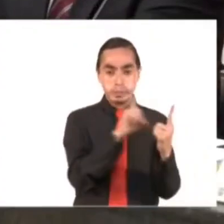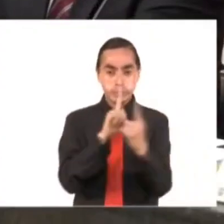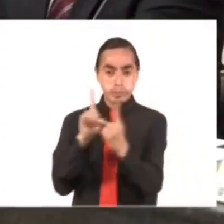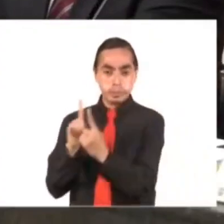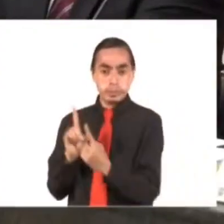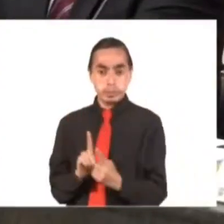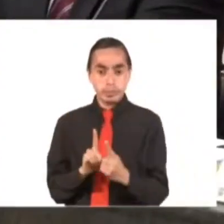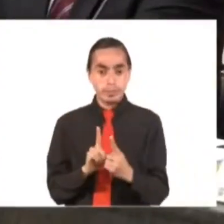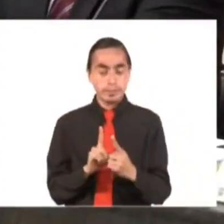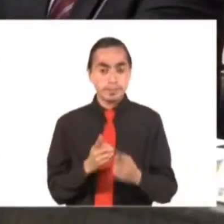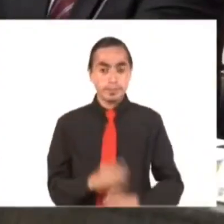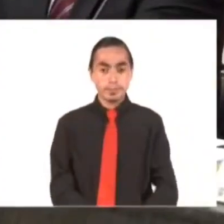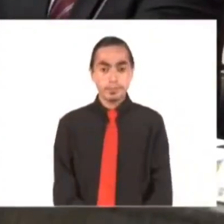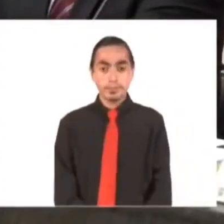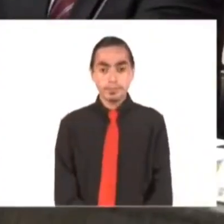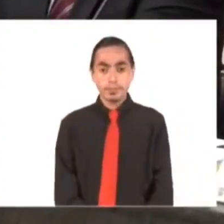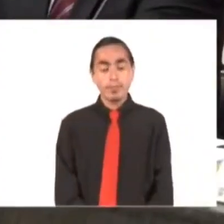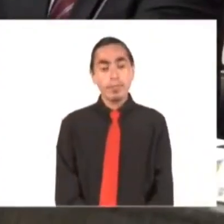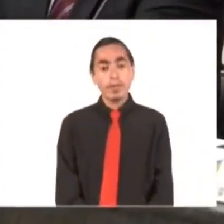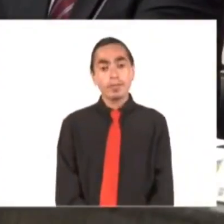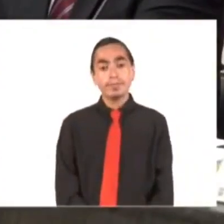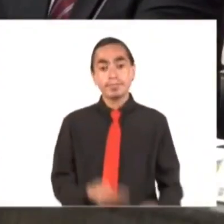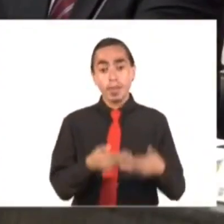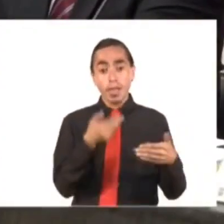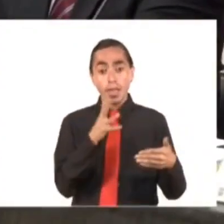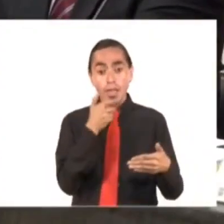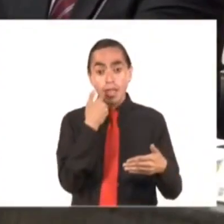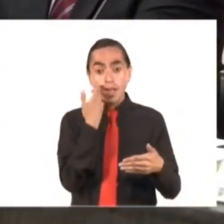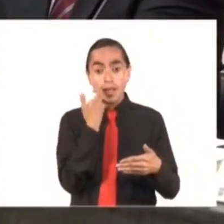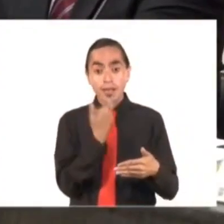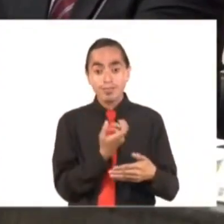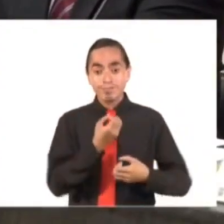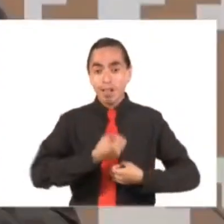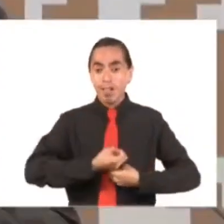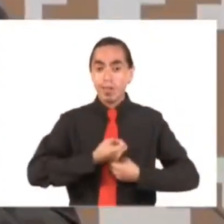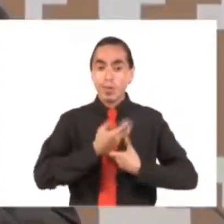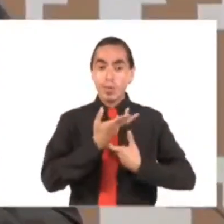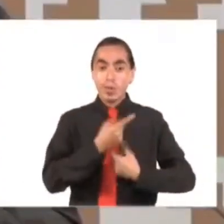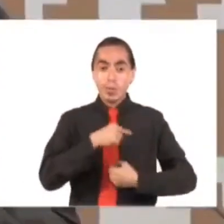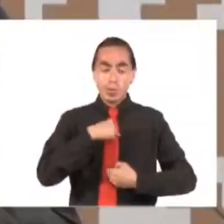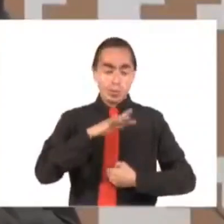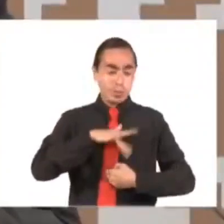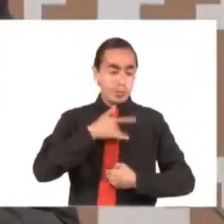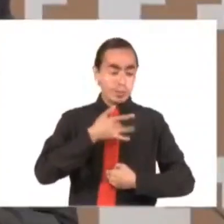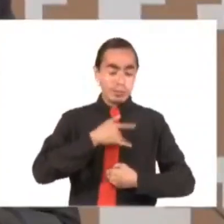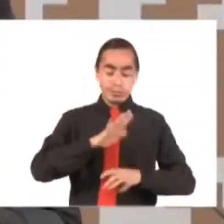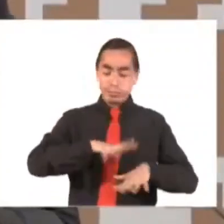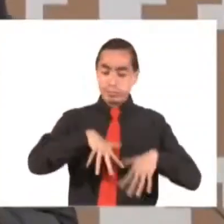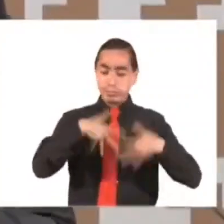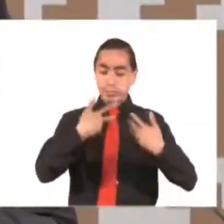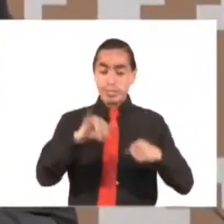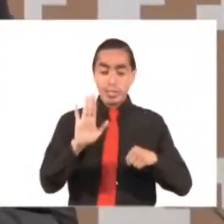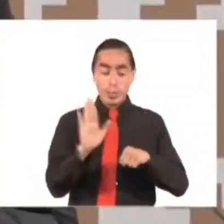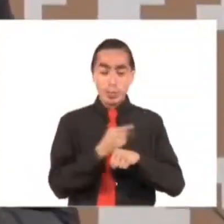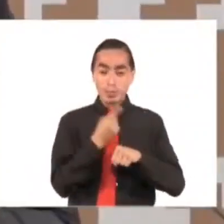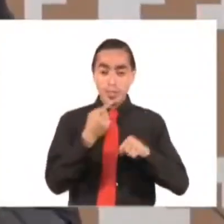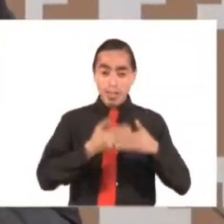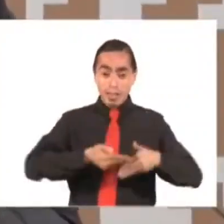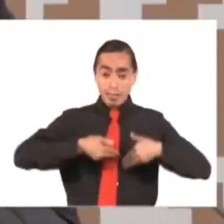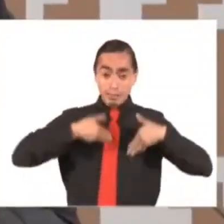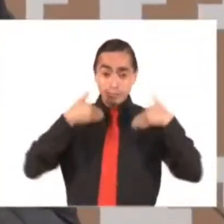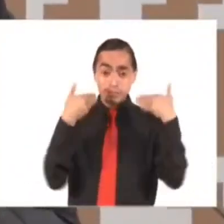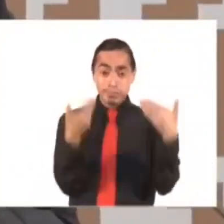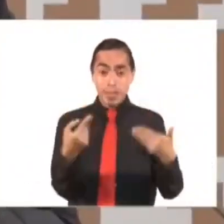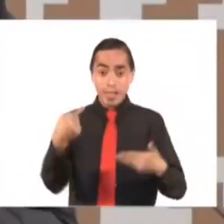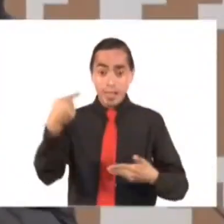ustedes. Antes que nada, quiero expresar el gran honor que significa la confianza depositada